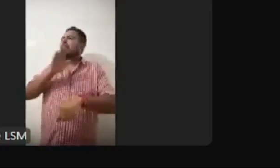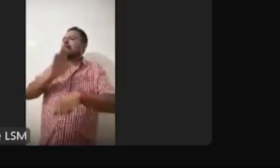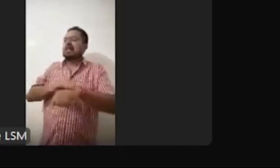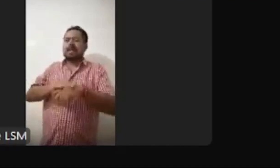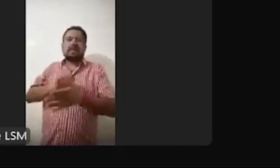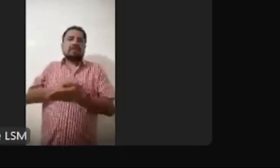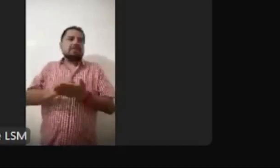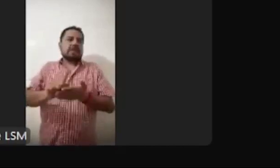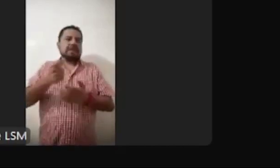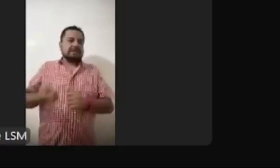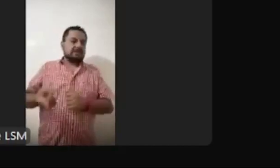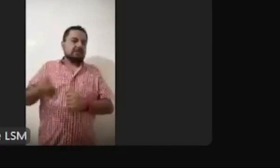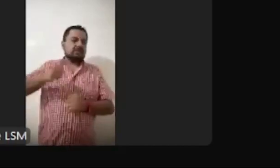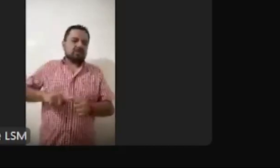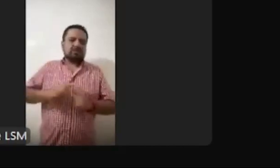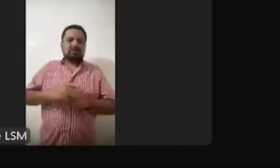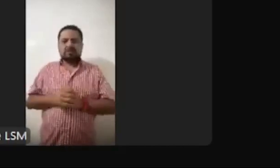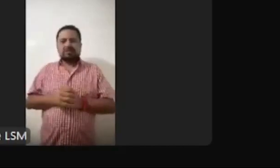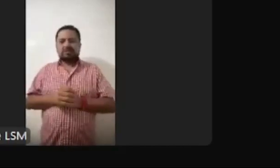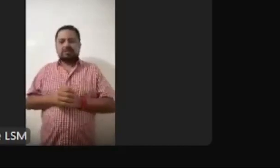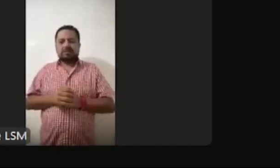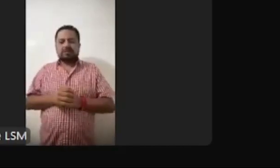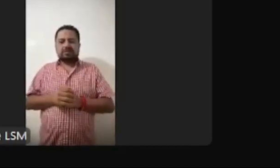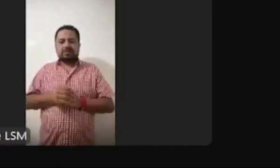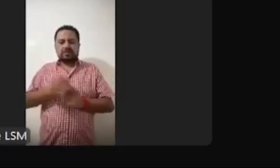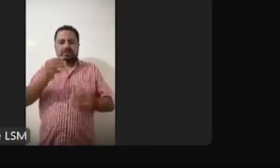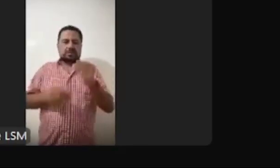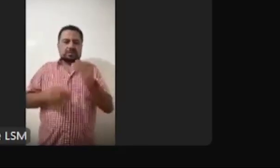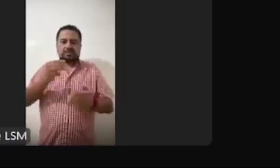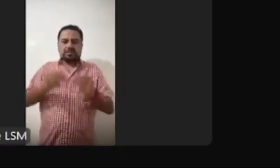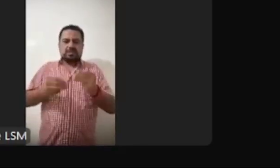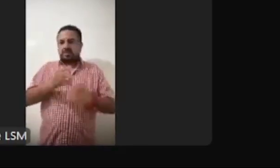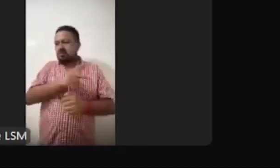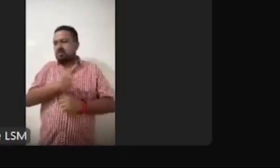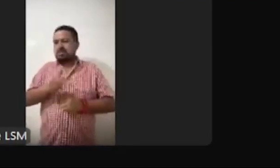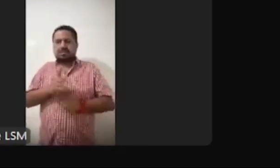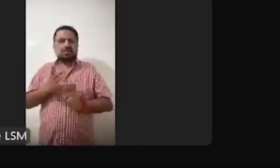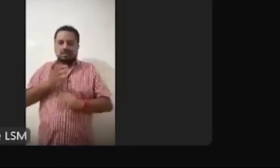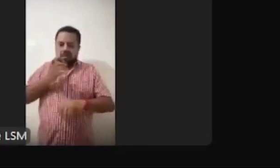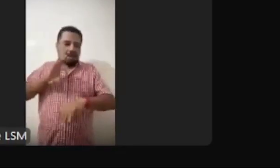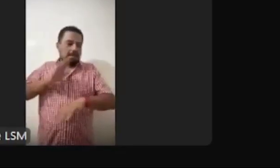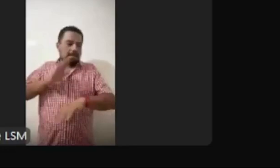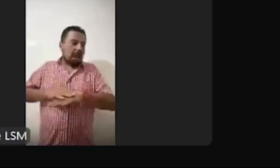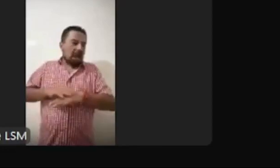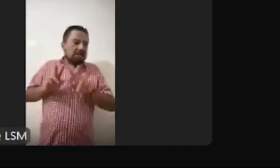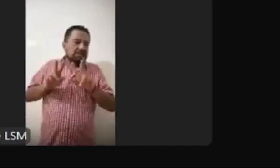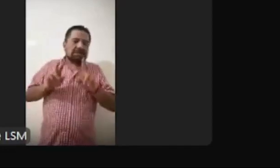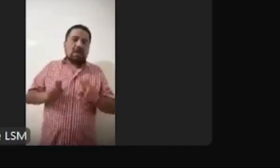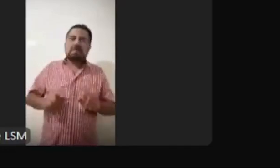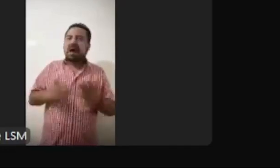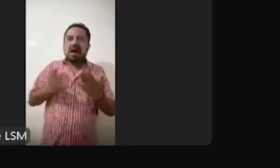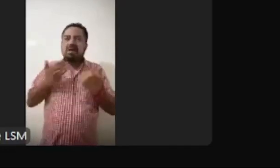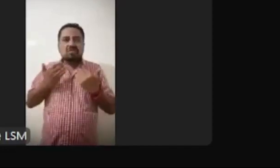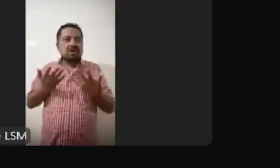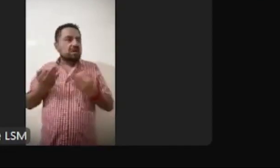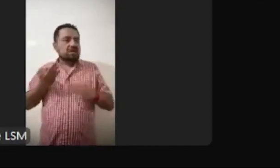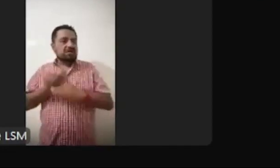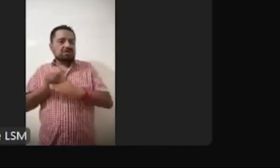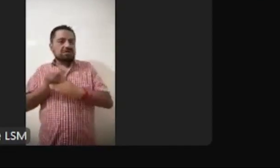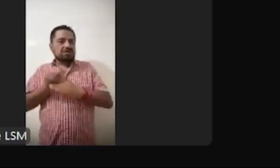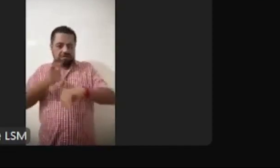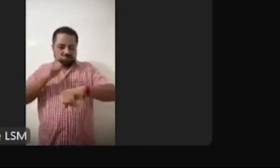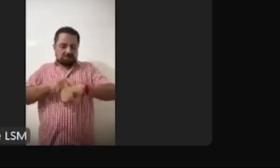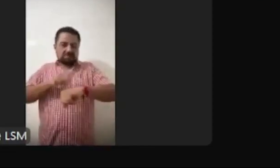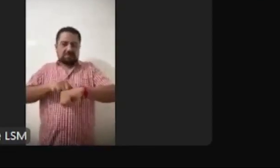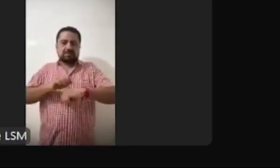derecho corresponde. Magistrada, magistrado, al no haber más asuntos que tratar, siendo